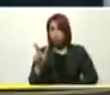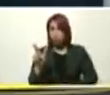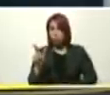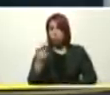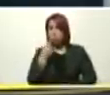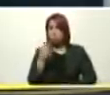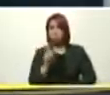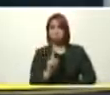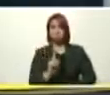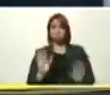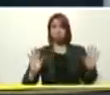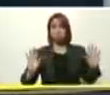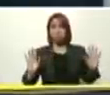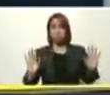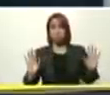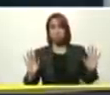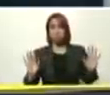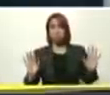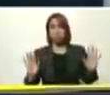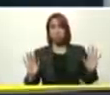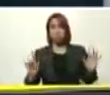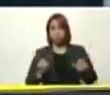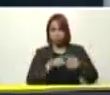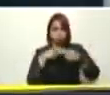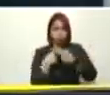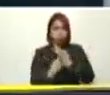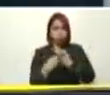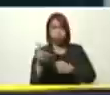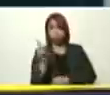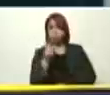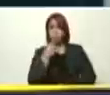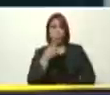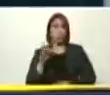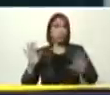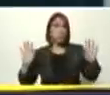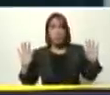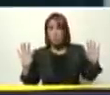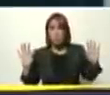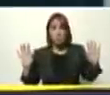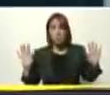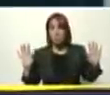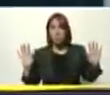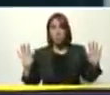que no. ¿Al gran polo patriótico? El gran polo patriótico me dice que no.